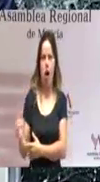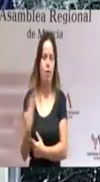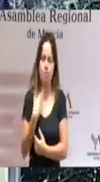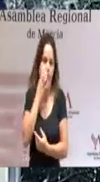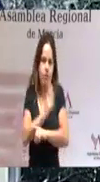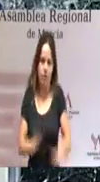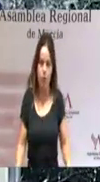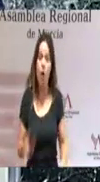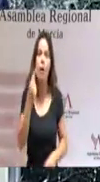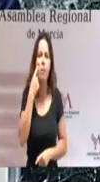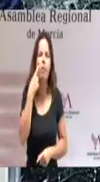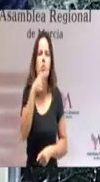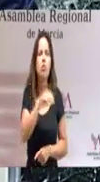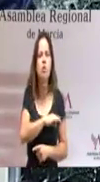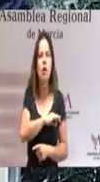Mire usted.